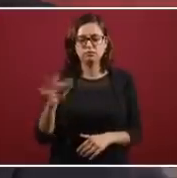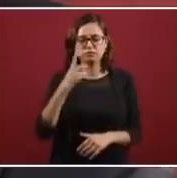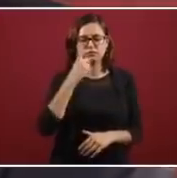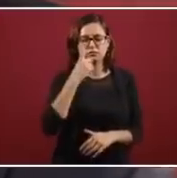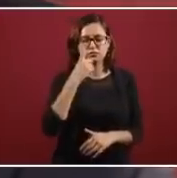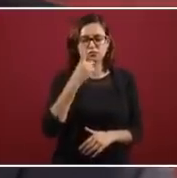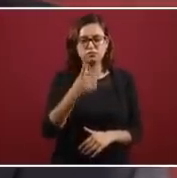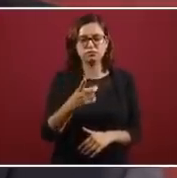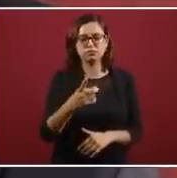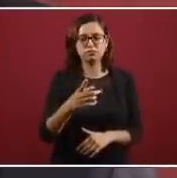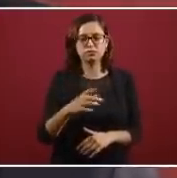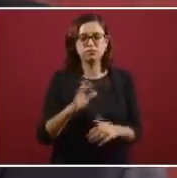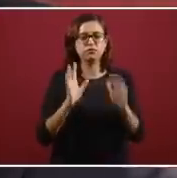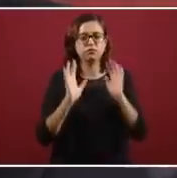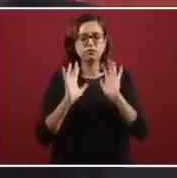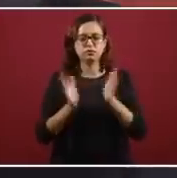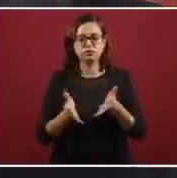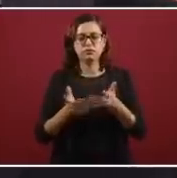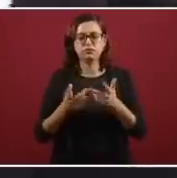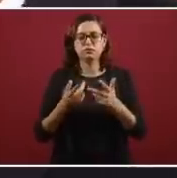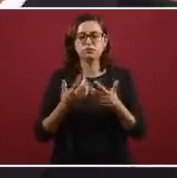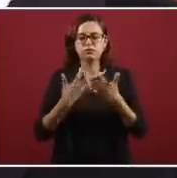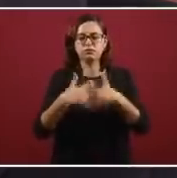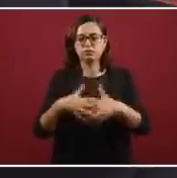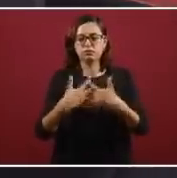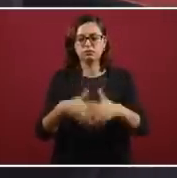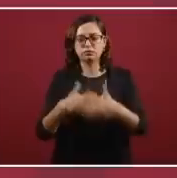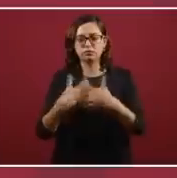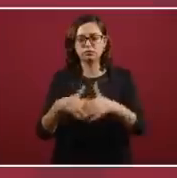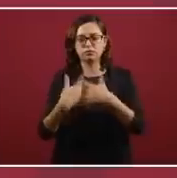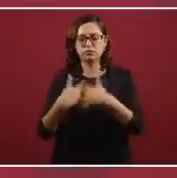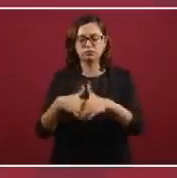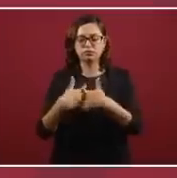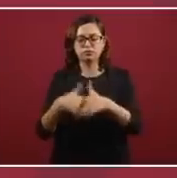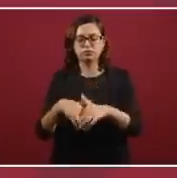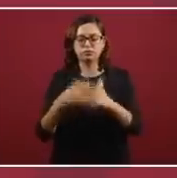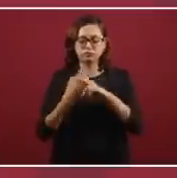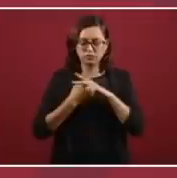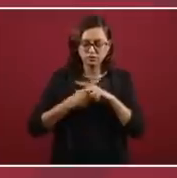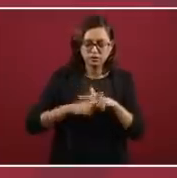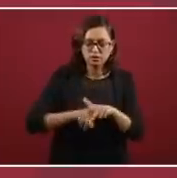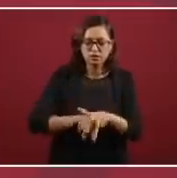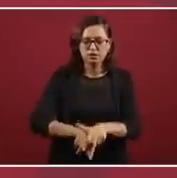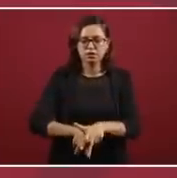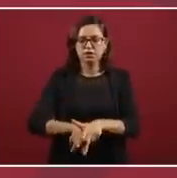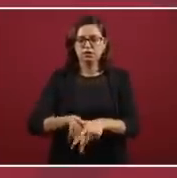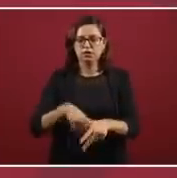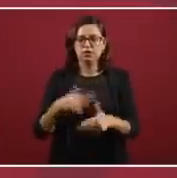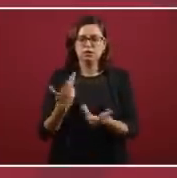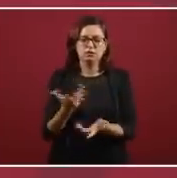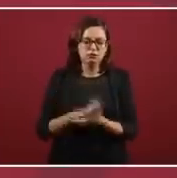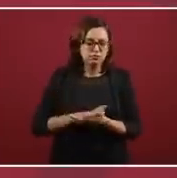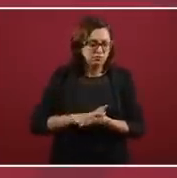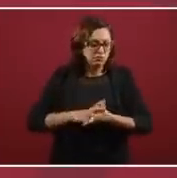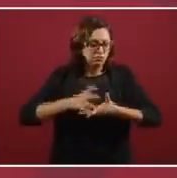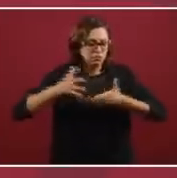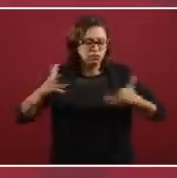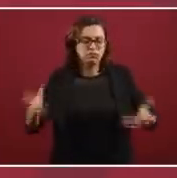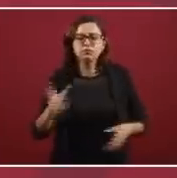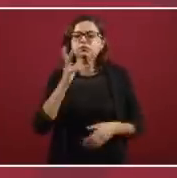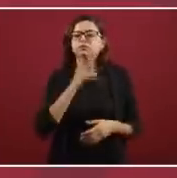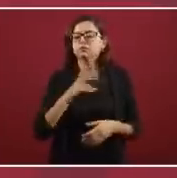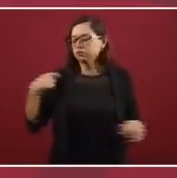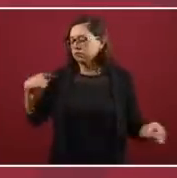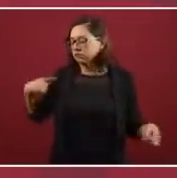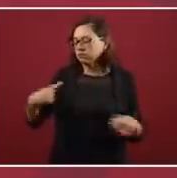ya empezó la refinería, ya empezamos a producir más petróleo en 10